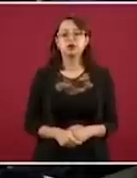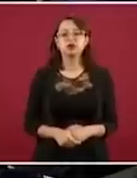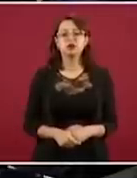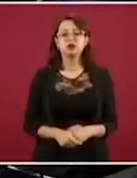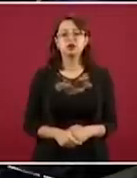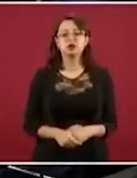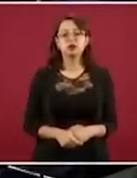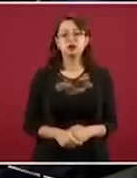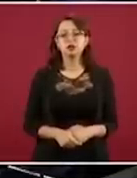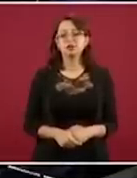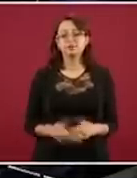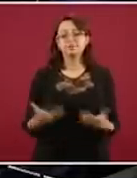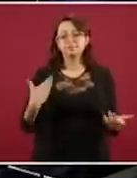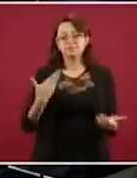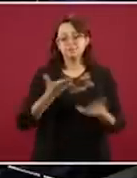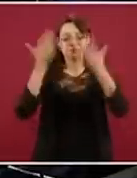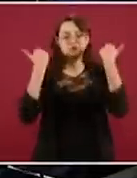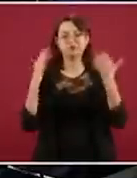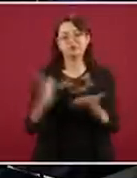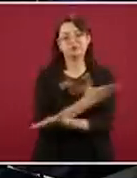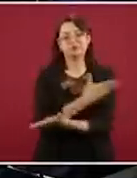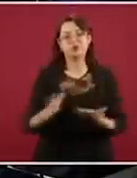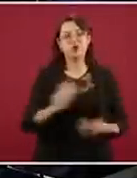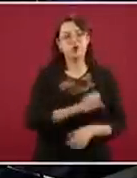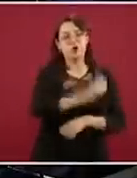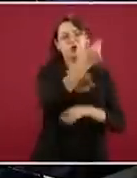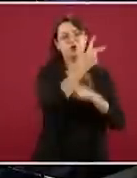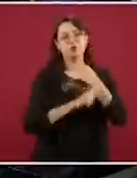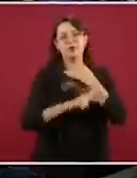Esto no los tengo separados, pero sí también llegan